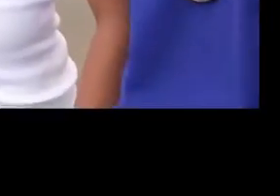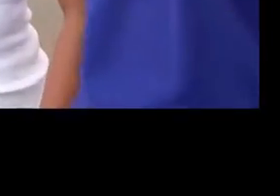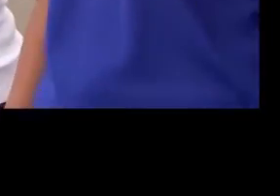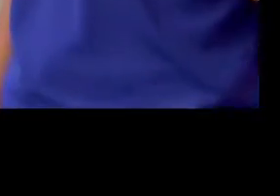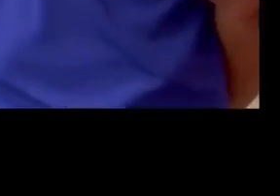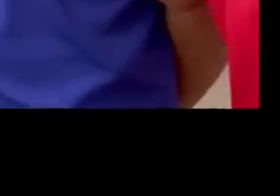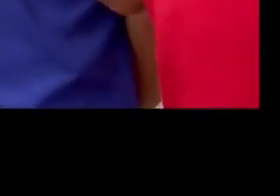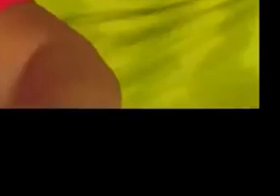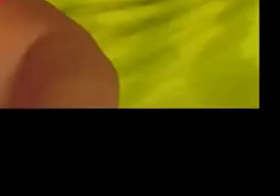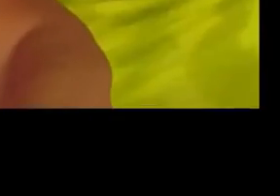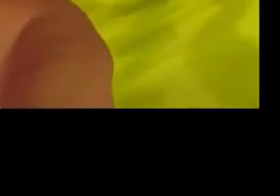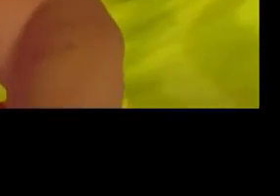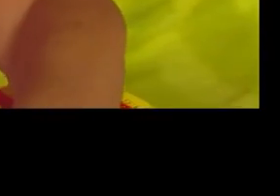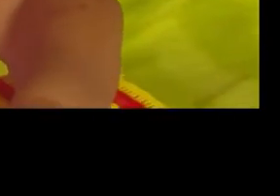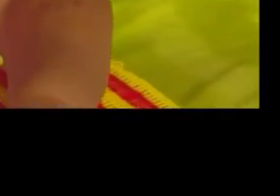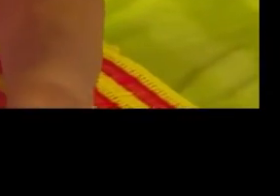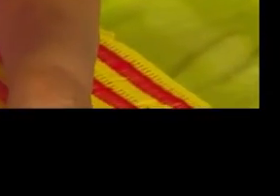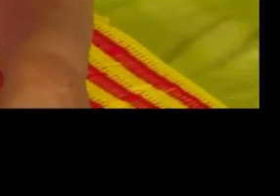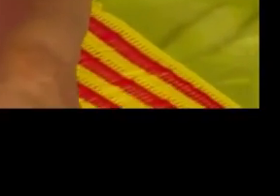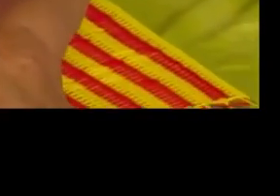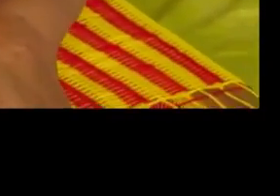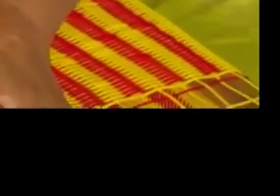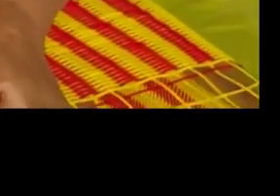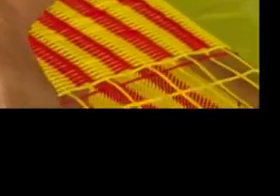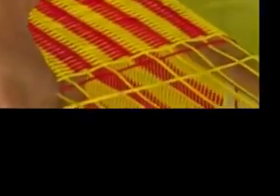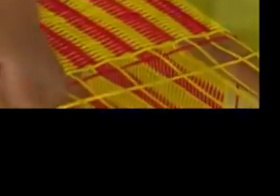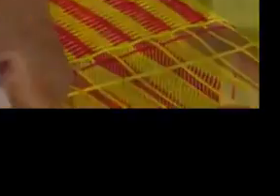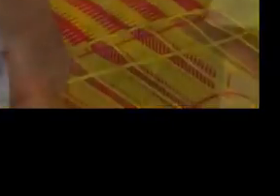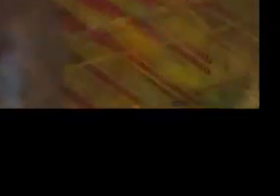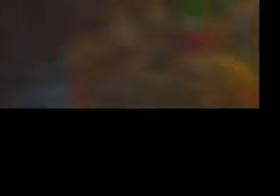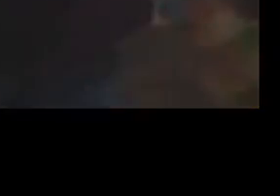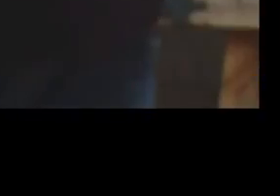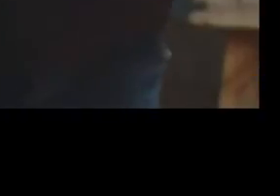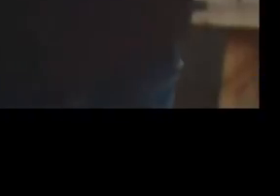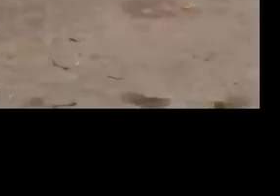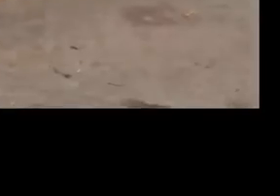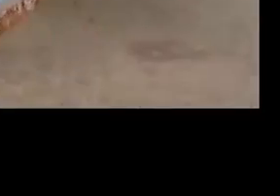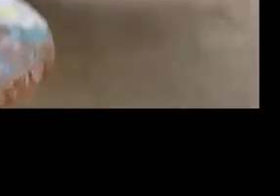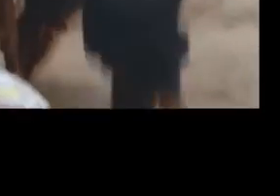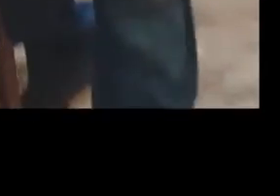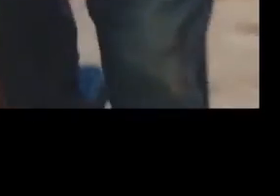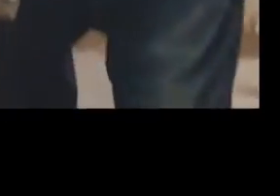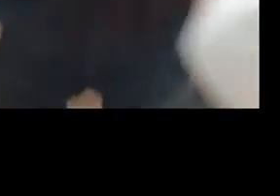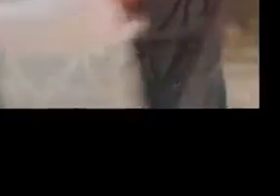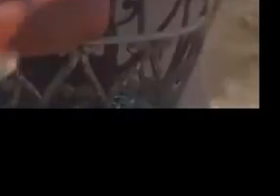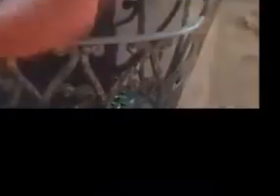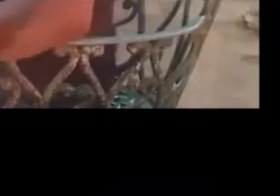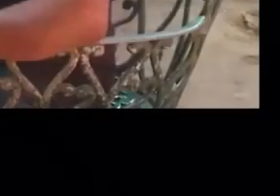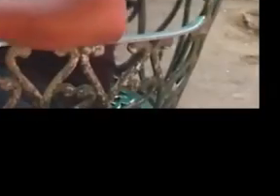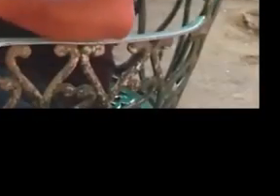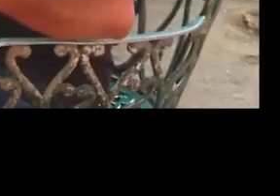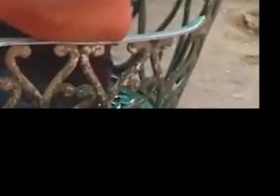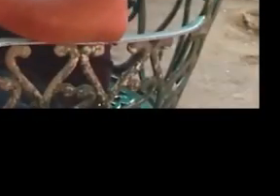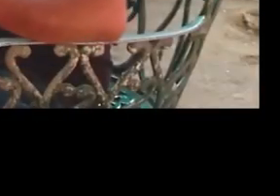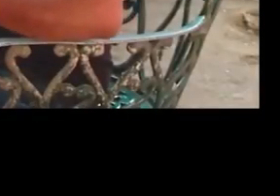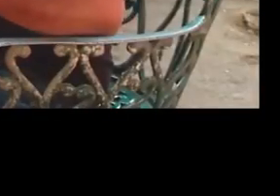una limitación, sino en las actitudes negativas de la sociedad, en la que aún persisten barreras actitudinales y físicas que impiden